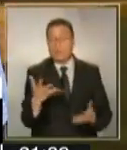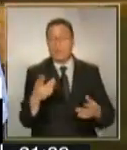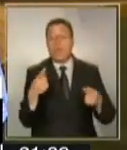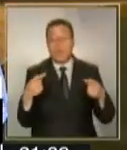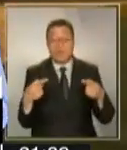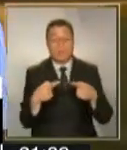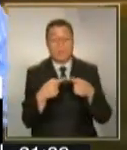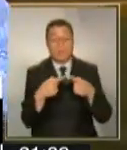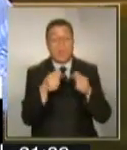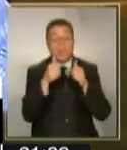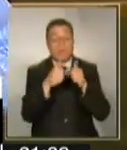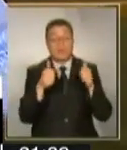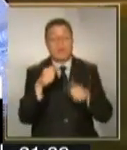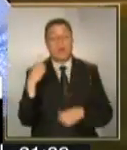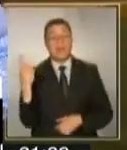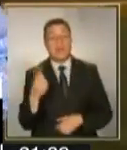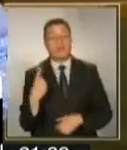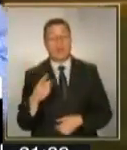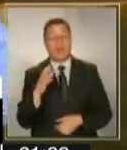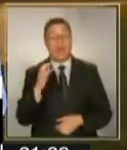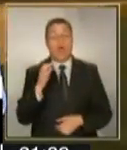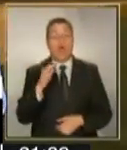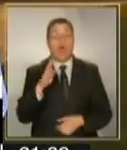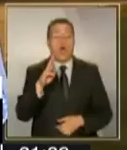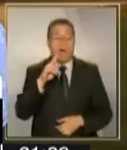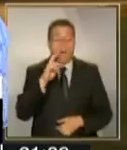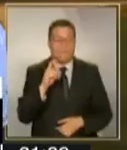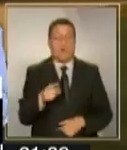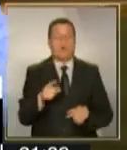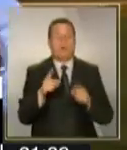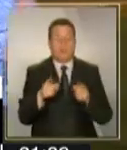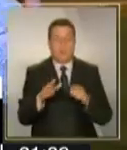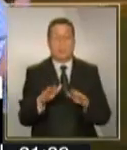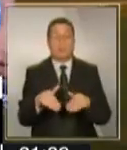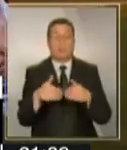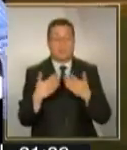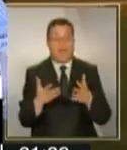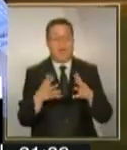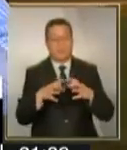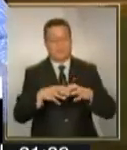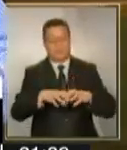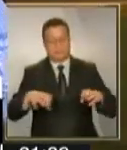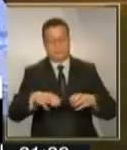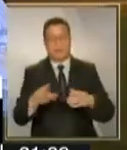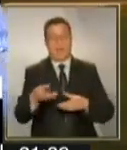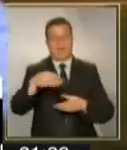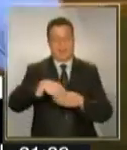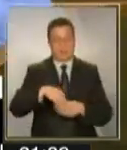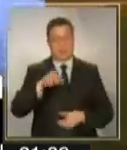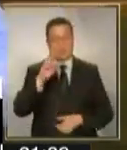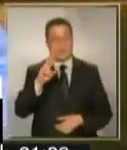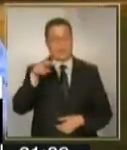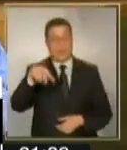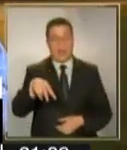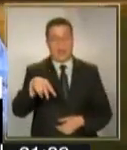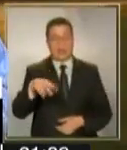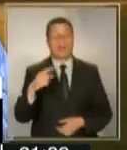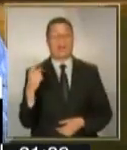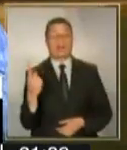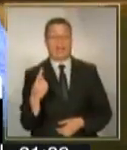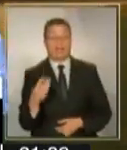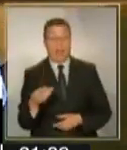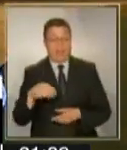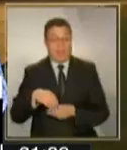de directiva nacional, evidentemente que iba a generar bandos al interior de Renovación, bandos nacionales, por así